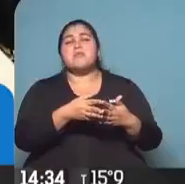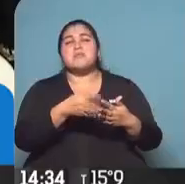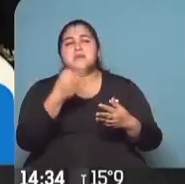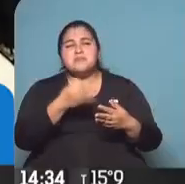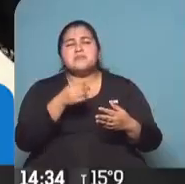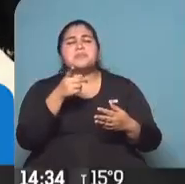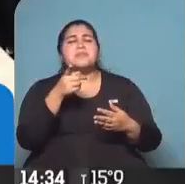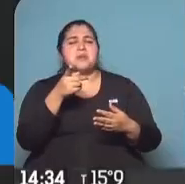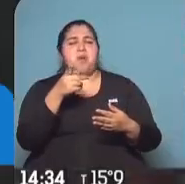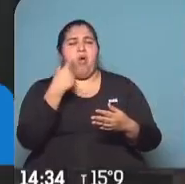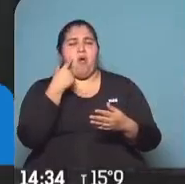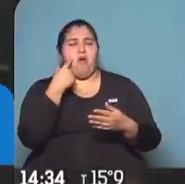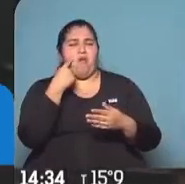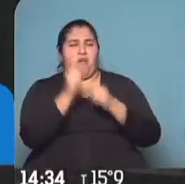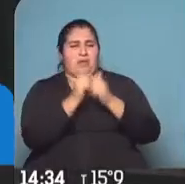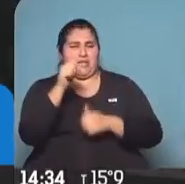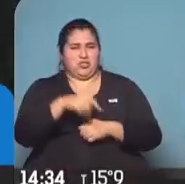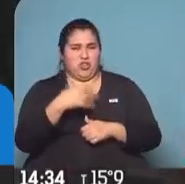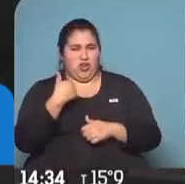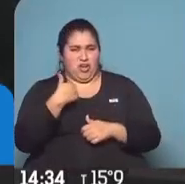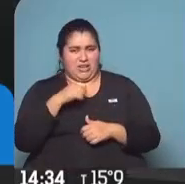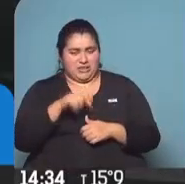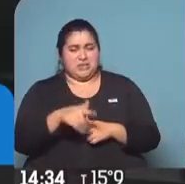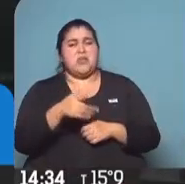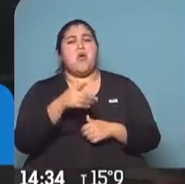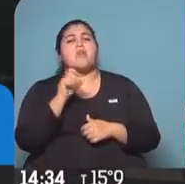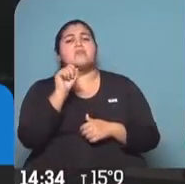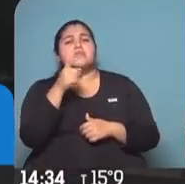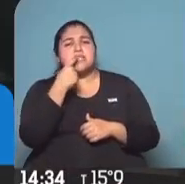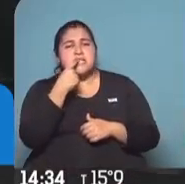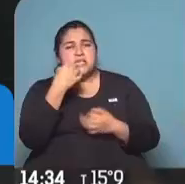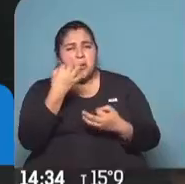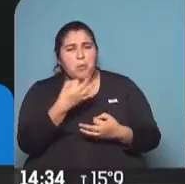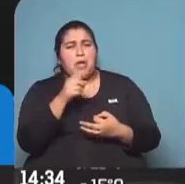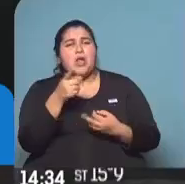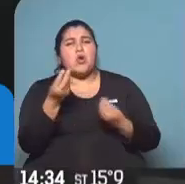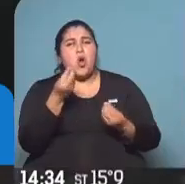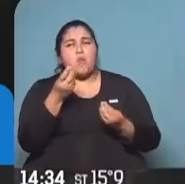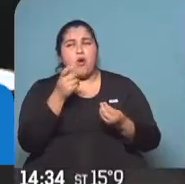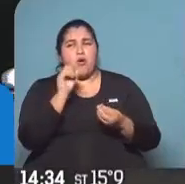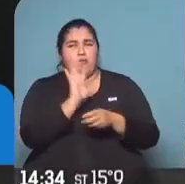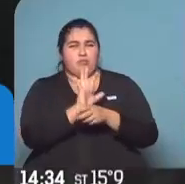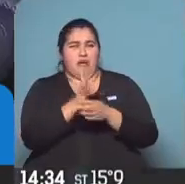y fabricación nacional esta embarcación es de aluminio concebida para la pérdida